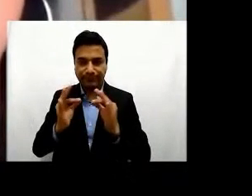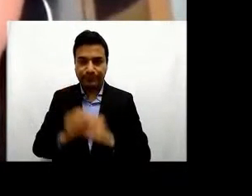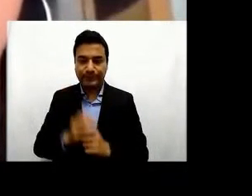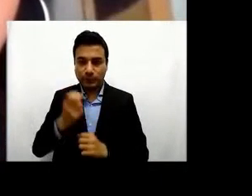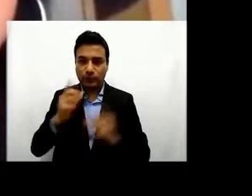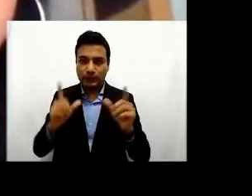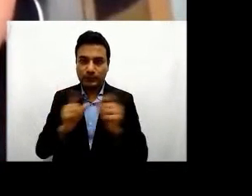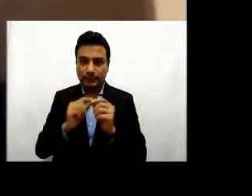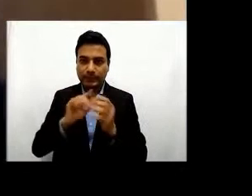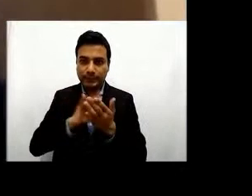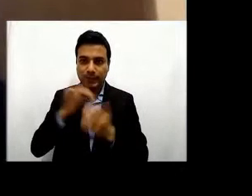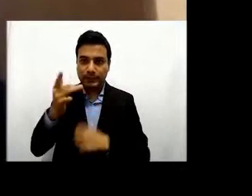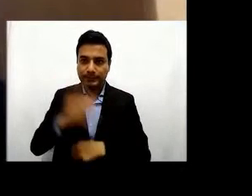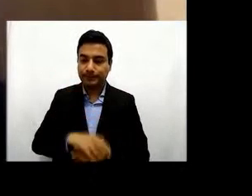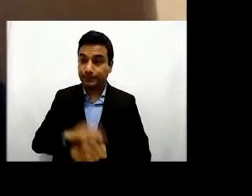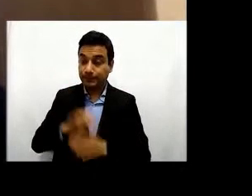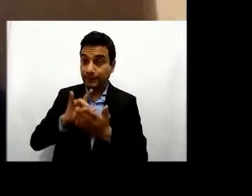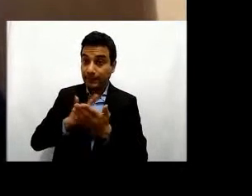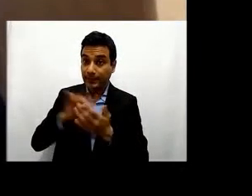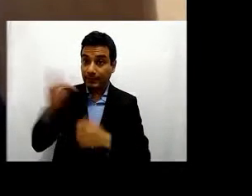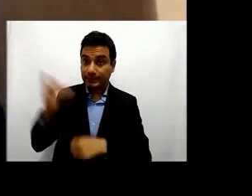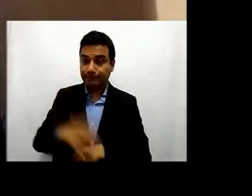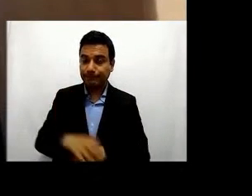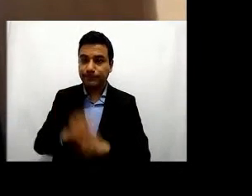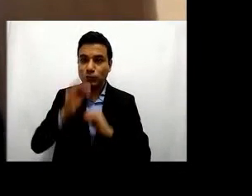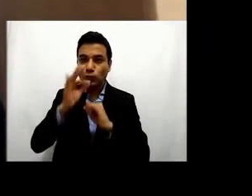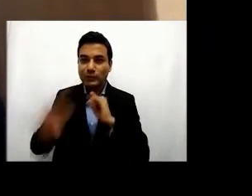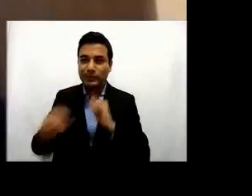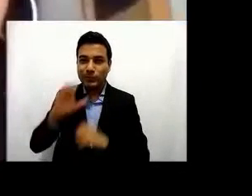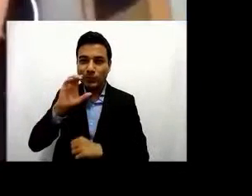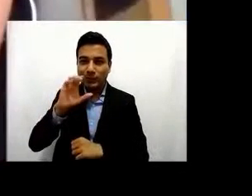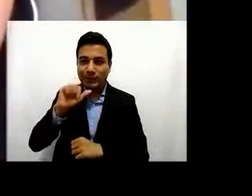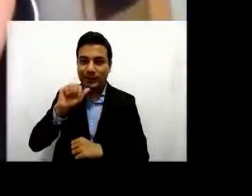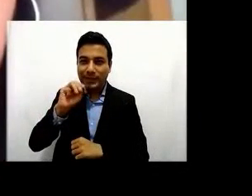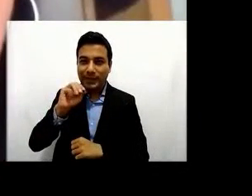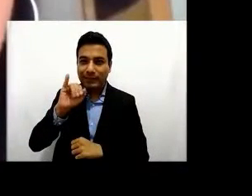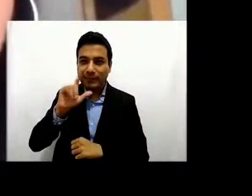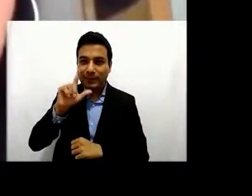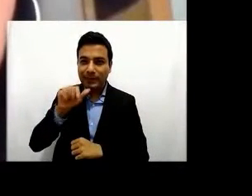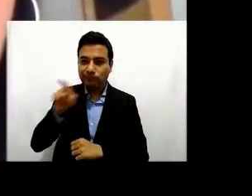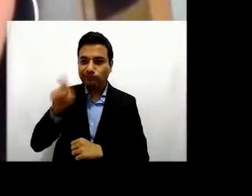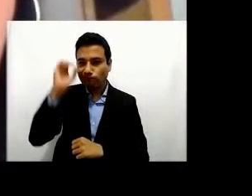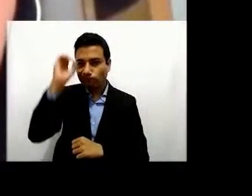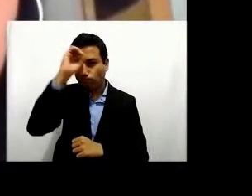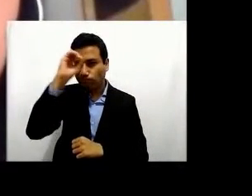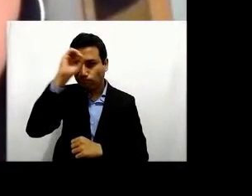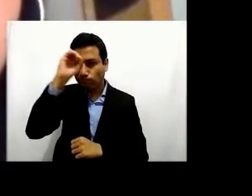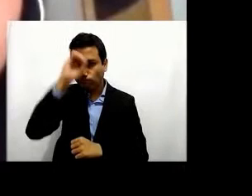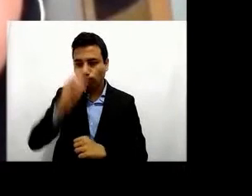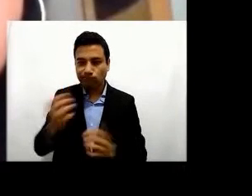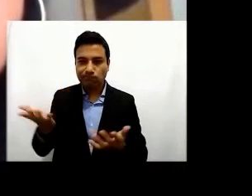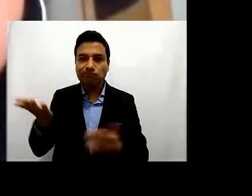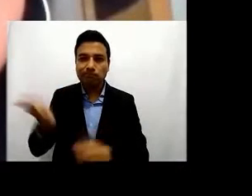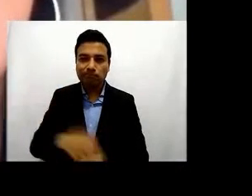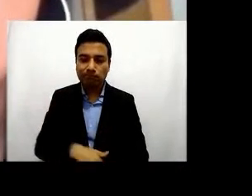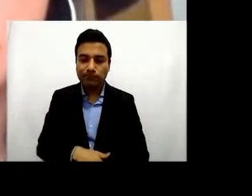Gracias a ti, Aristeo. Camila, cerramos contigo. ¿Cómo ves tú cuál es el valor de la innovación hoy en